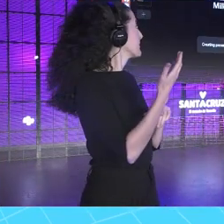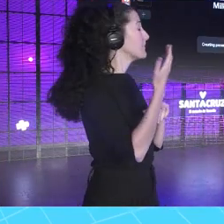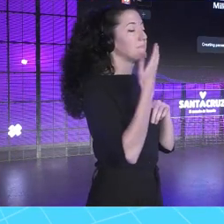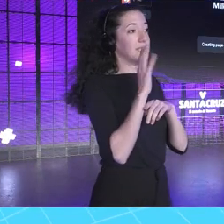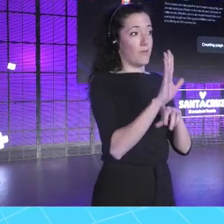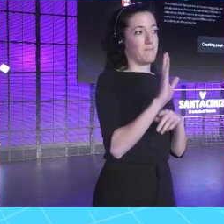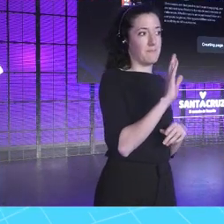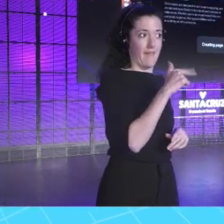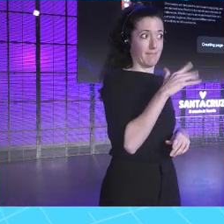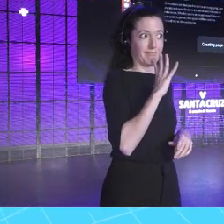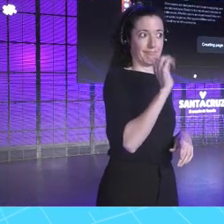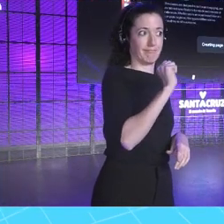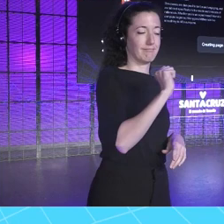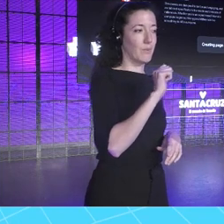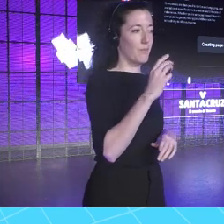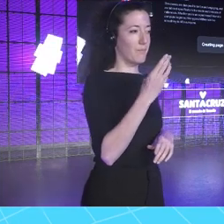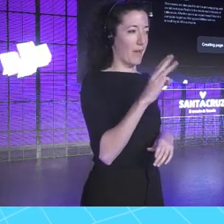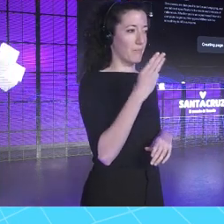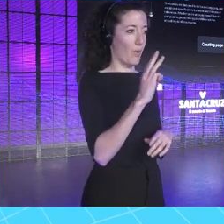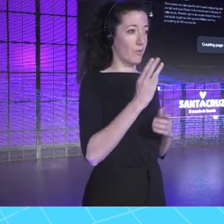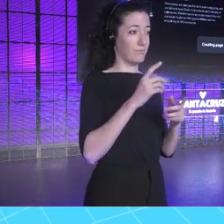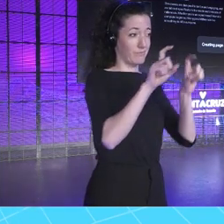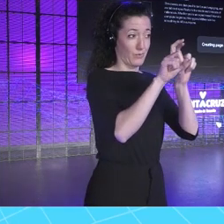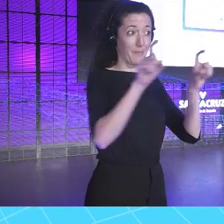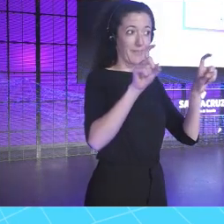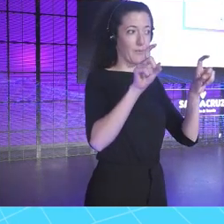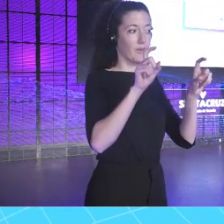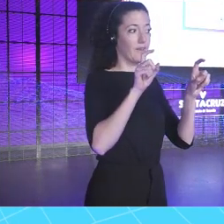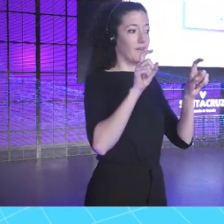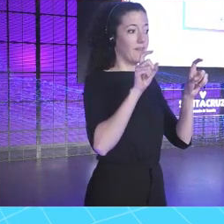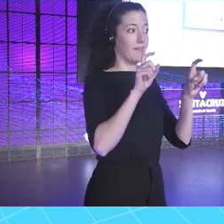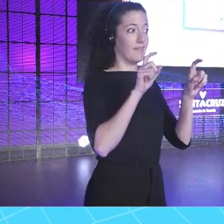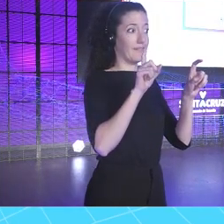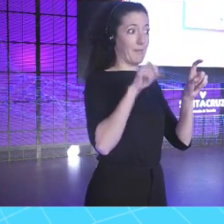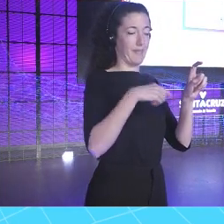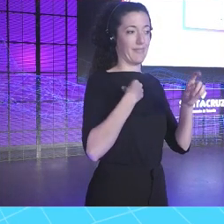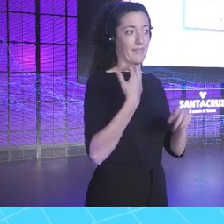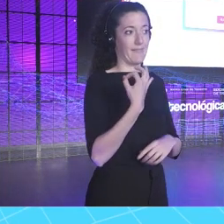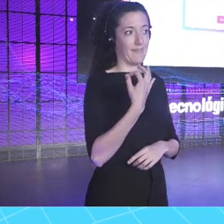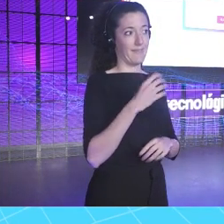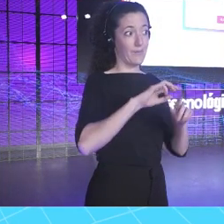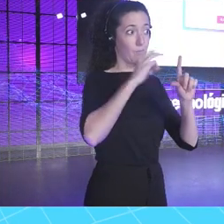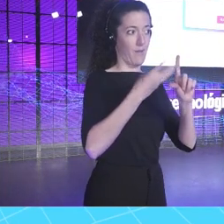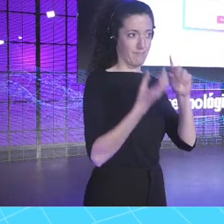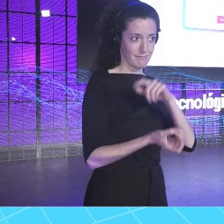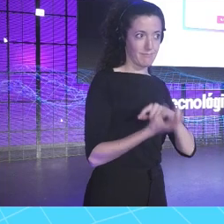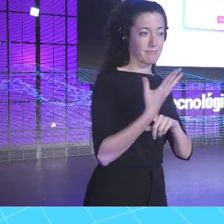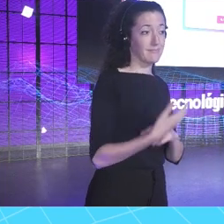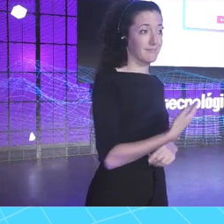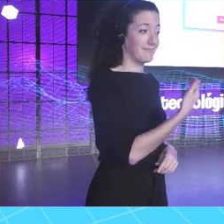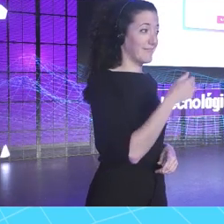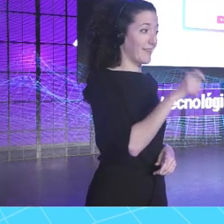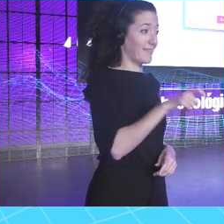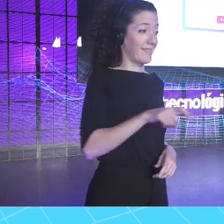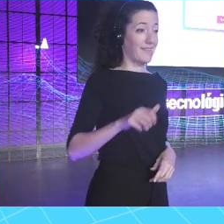a crear un Power Point corporativo y claro mientras lo va haciendo tendremos que ir creando la página web Nos iremos a esta otra Inteligencia artificial y le voy